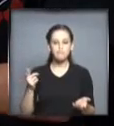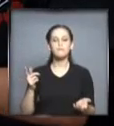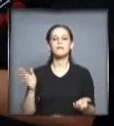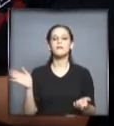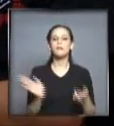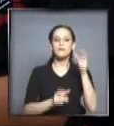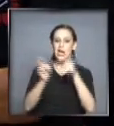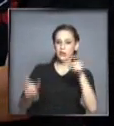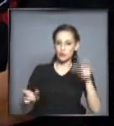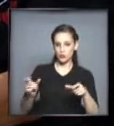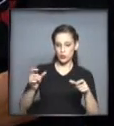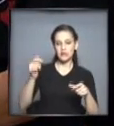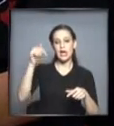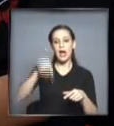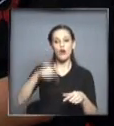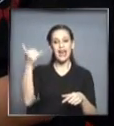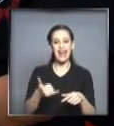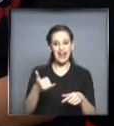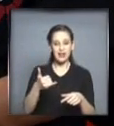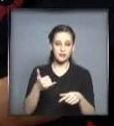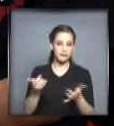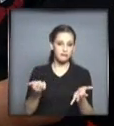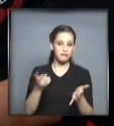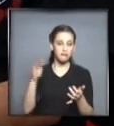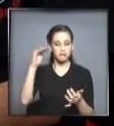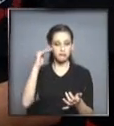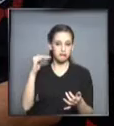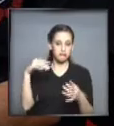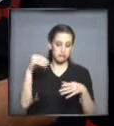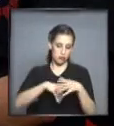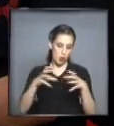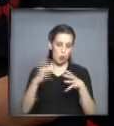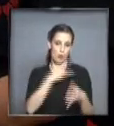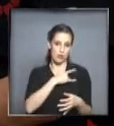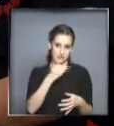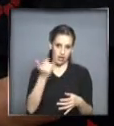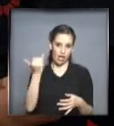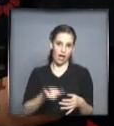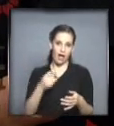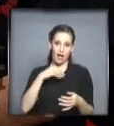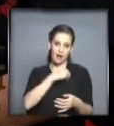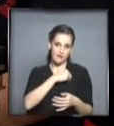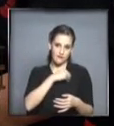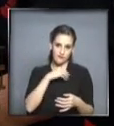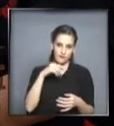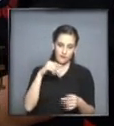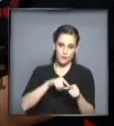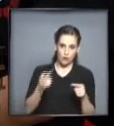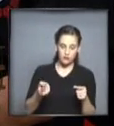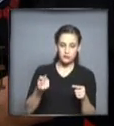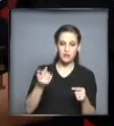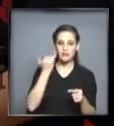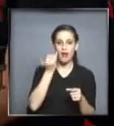como decíamos, somos ahora actualmente militantes universitarios, pero muchos de nosotros nos sumamos estando en